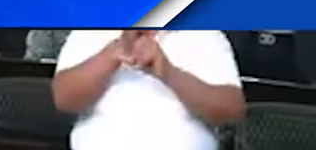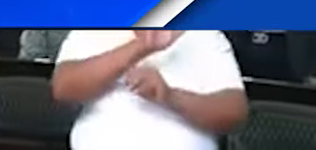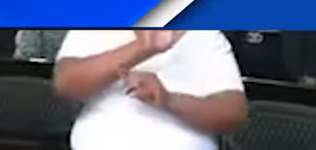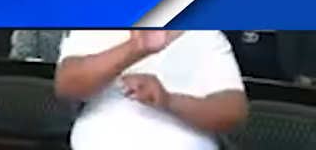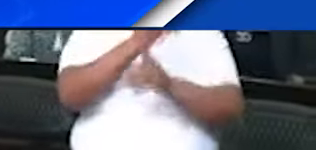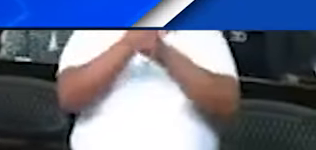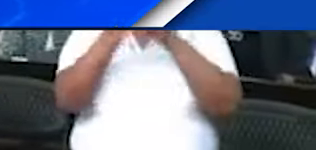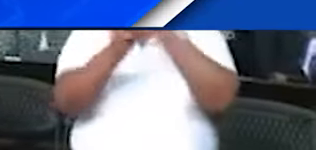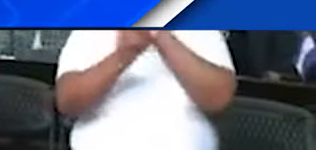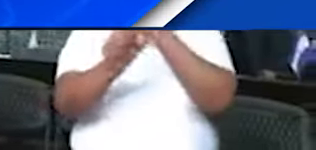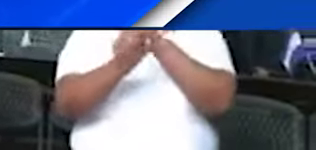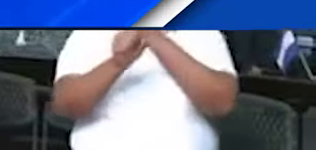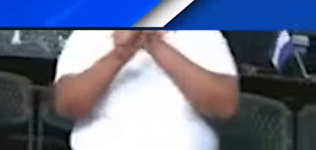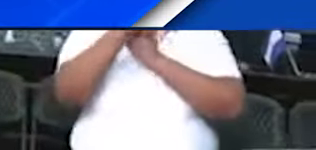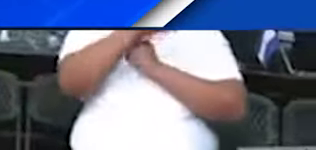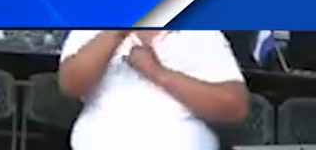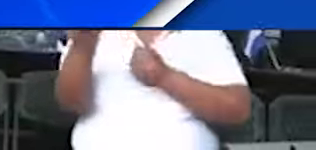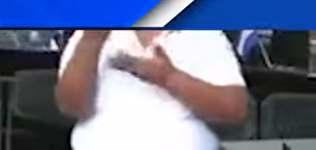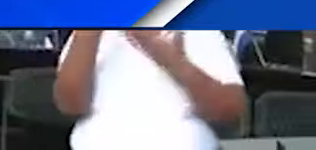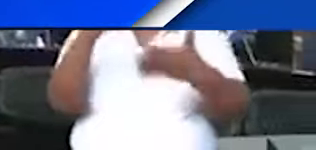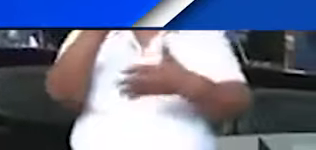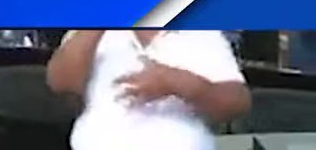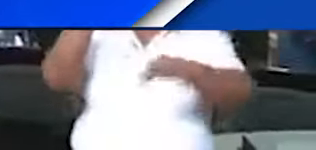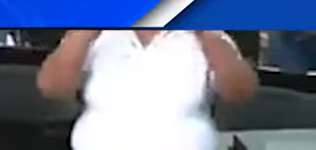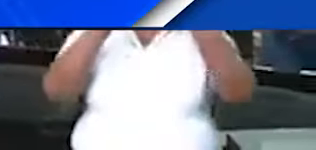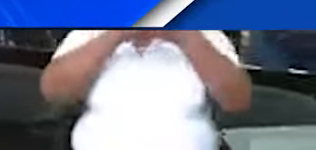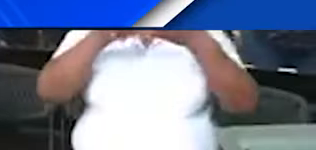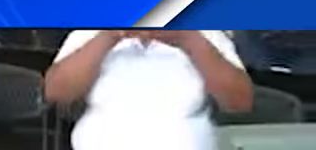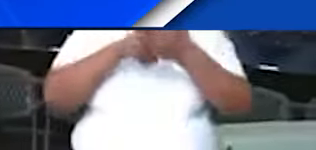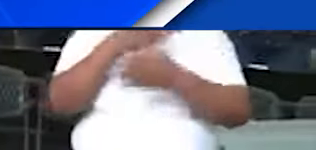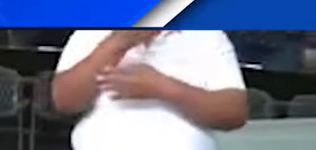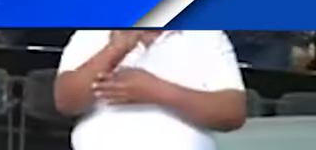cargo para el que han sido electos.